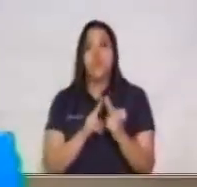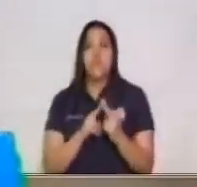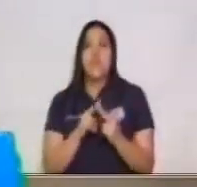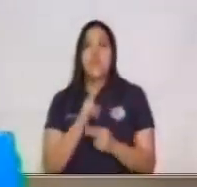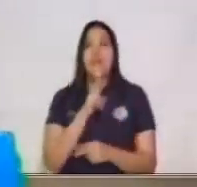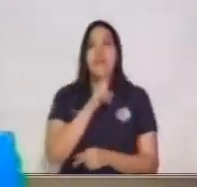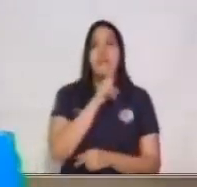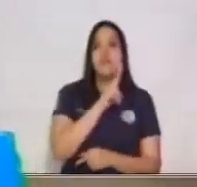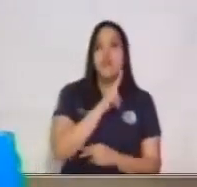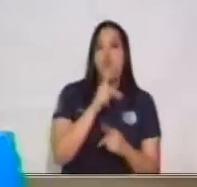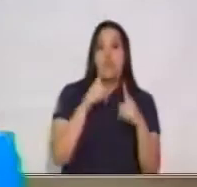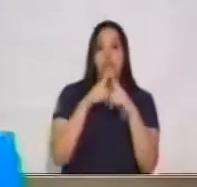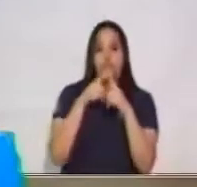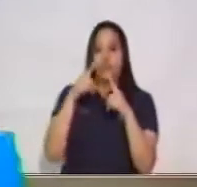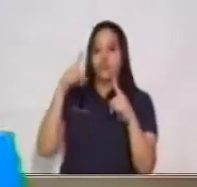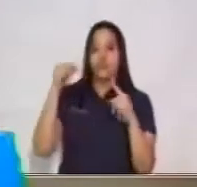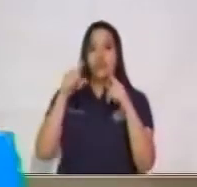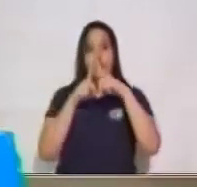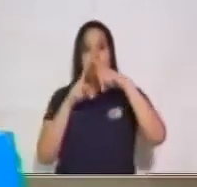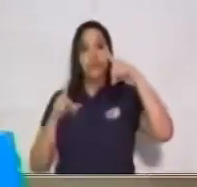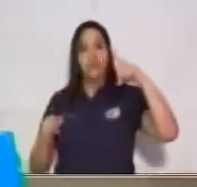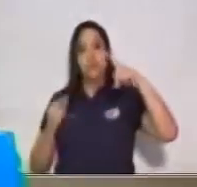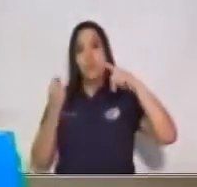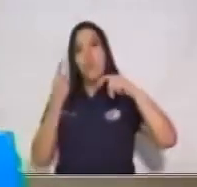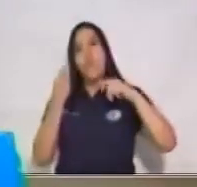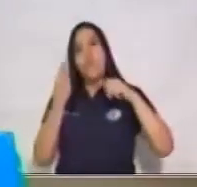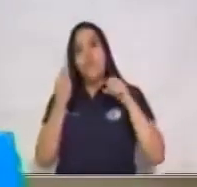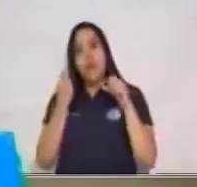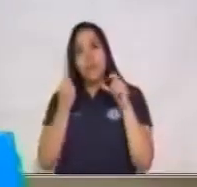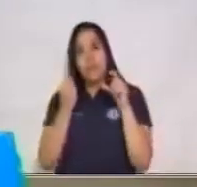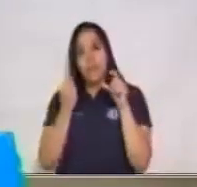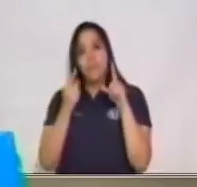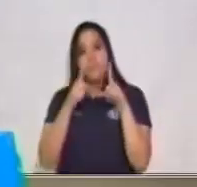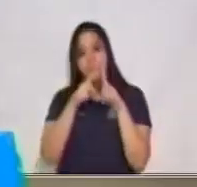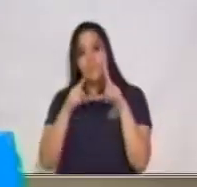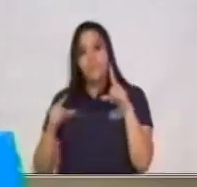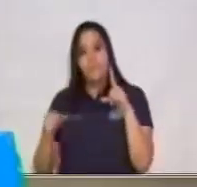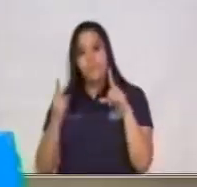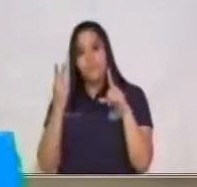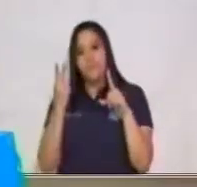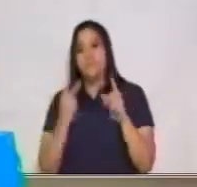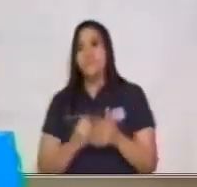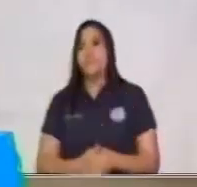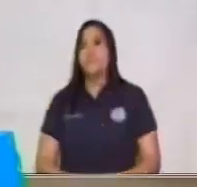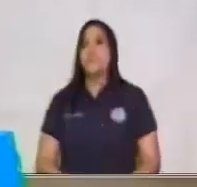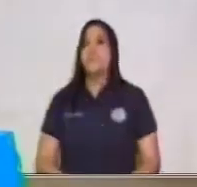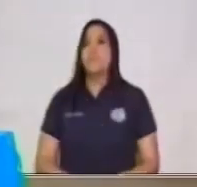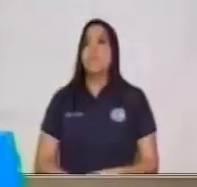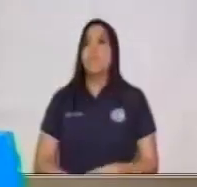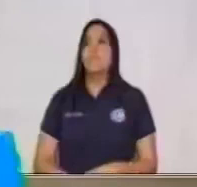dos ángulos, ¿sí? Nos falta conocer dos ángulos. Ahora,